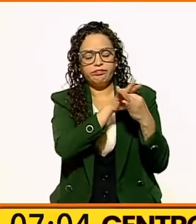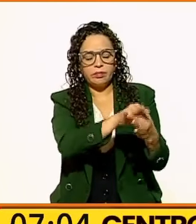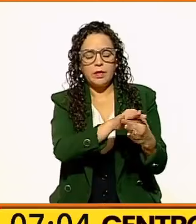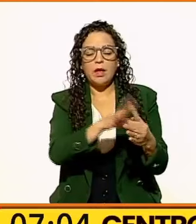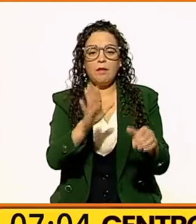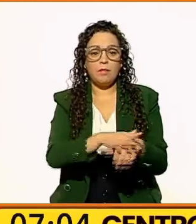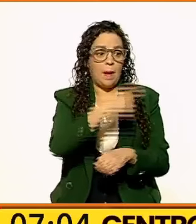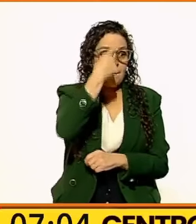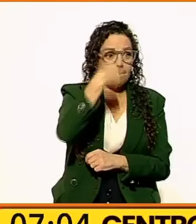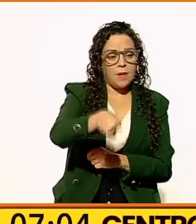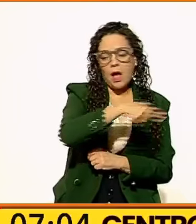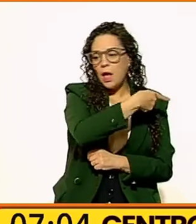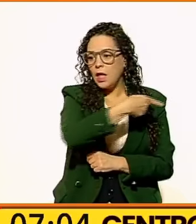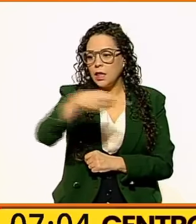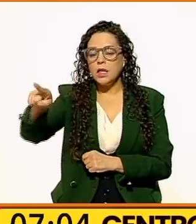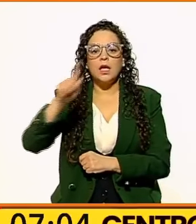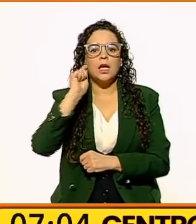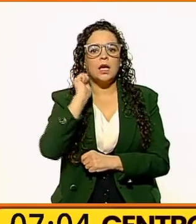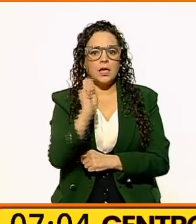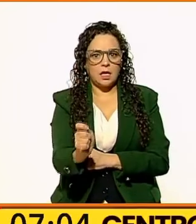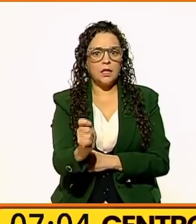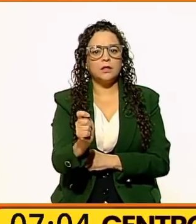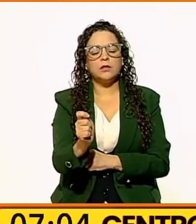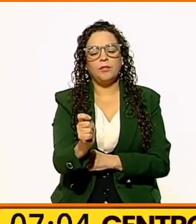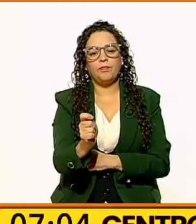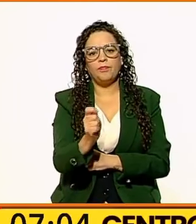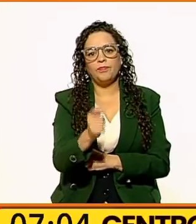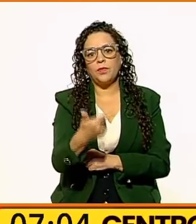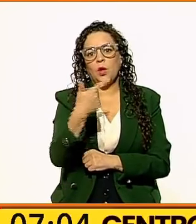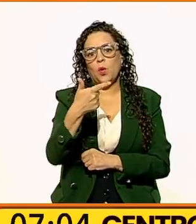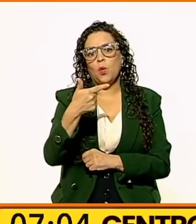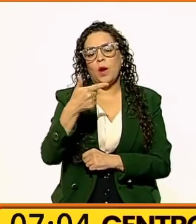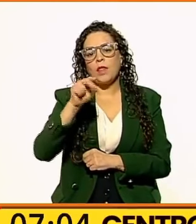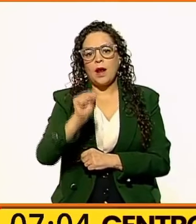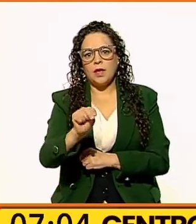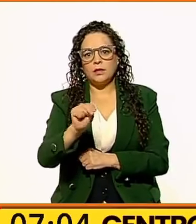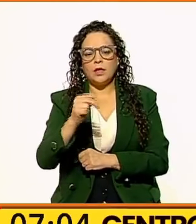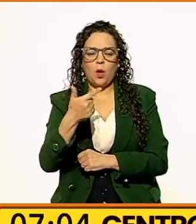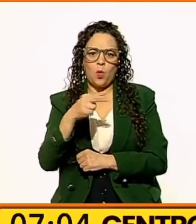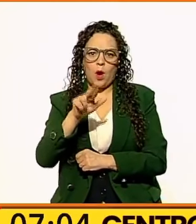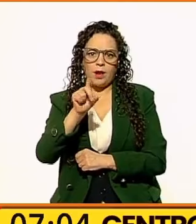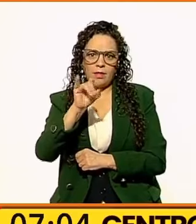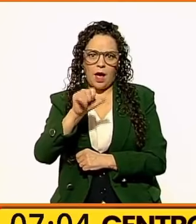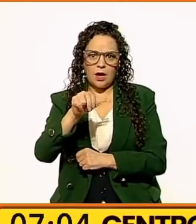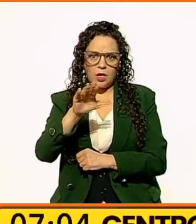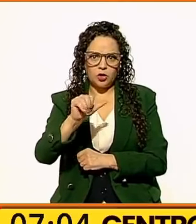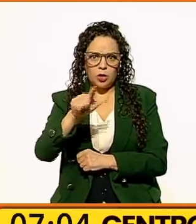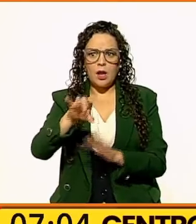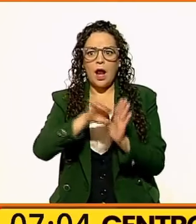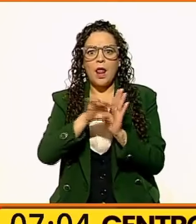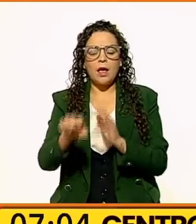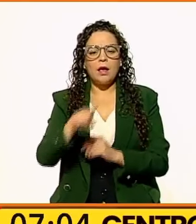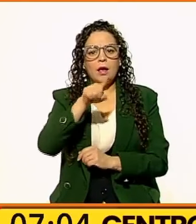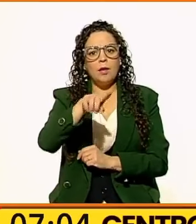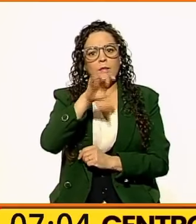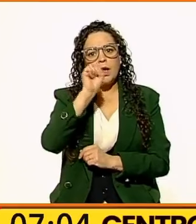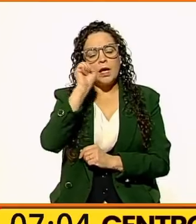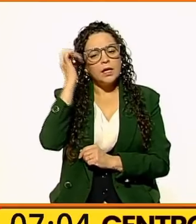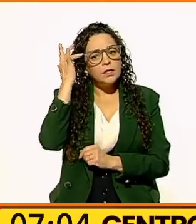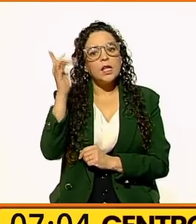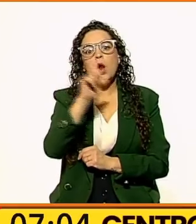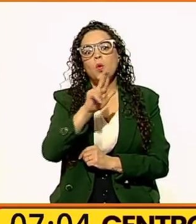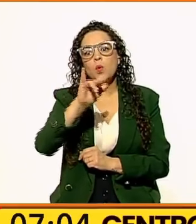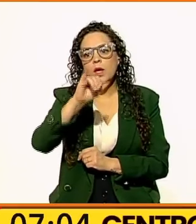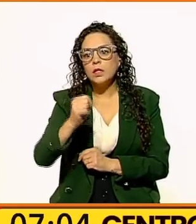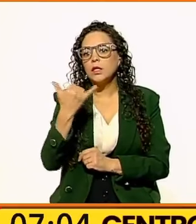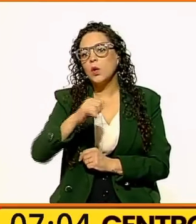tropas, miembros de la Guardia Nacional, primero a a Minneapolis, por ejemplo, a San Luis, y después a